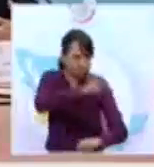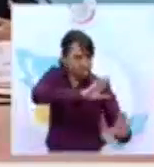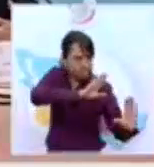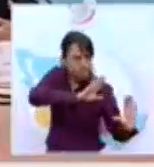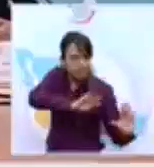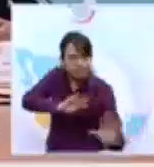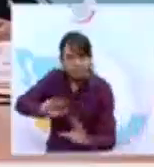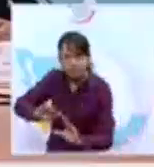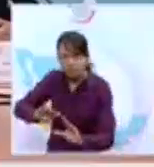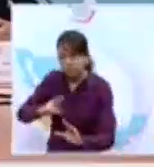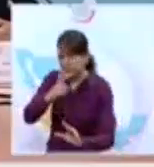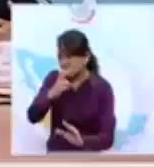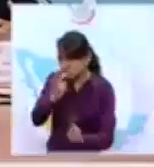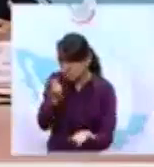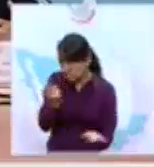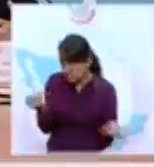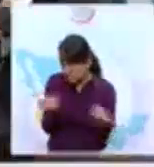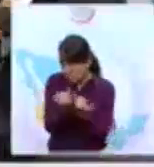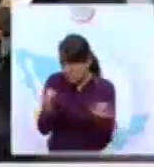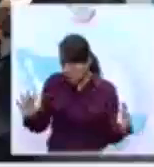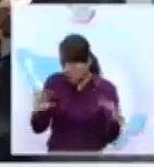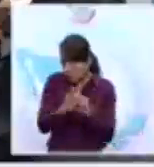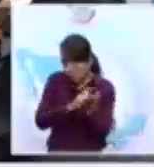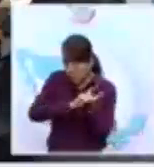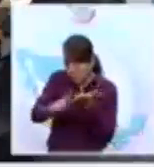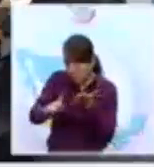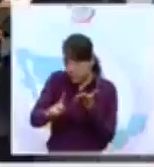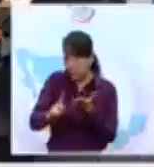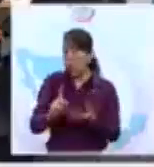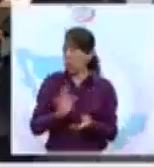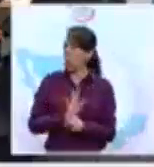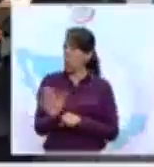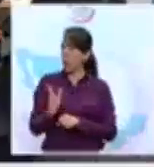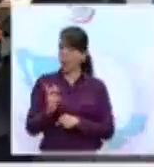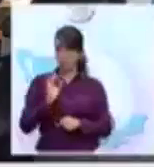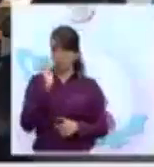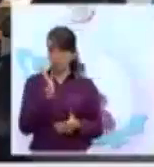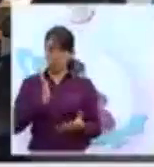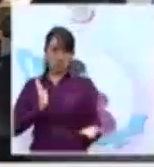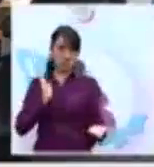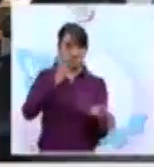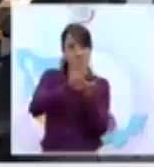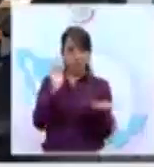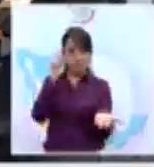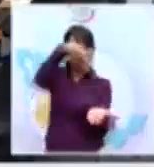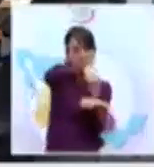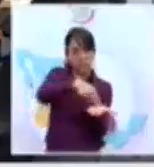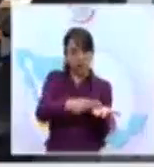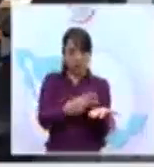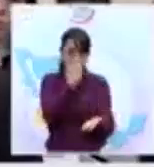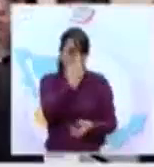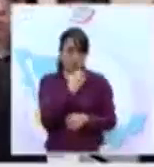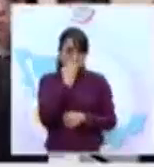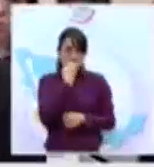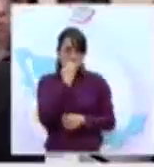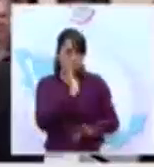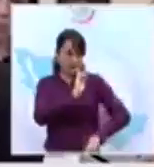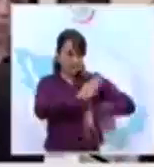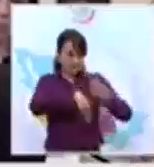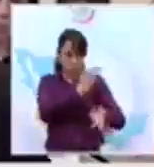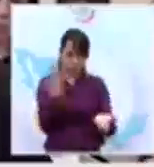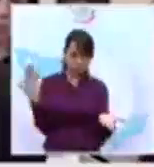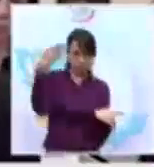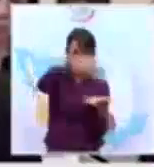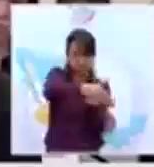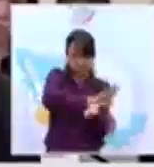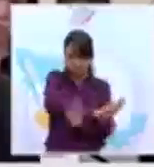educación no es el derecho a asistir a una escuela, ¿no? Sino es el derecho a la educación, ¿no? Que eso también. Y el derecho a